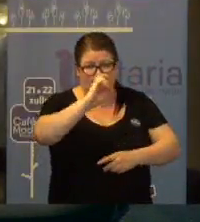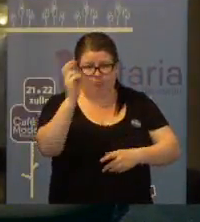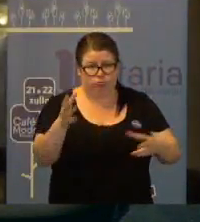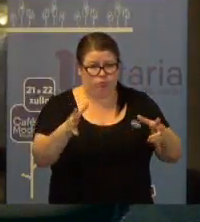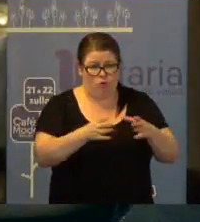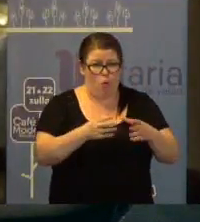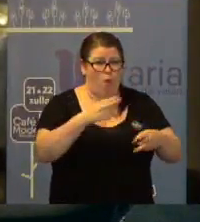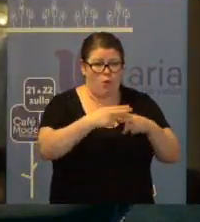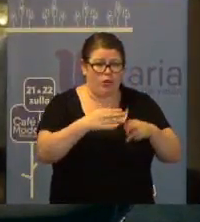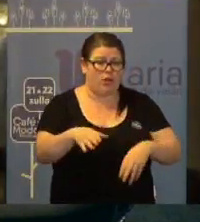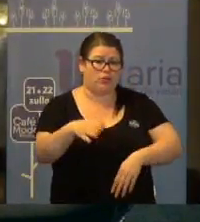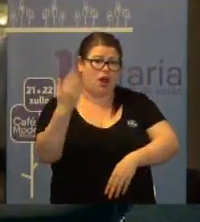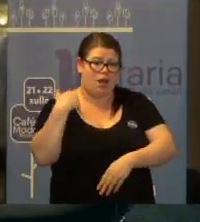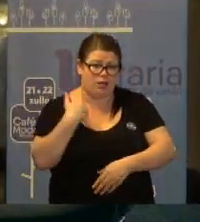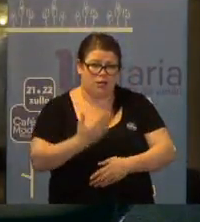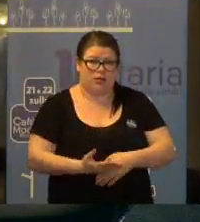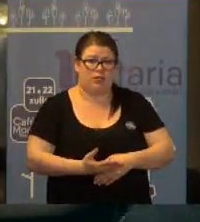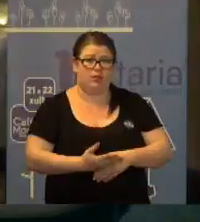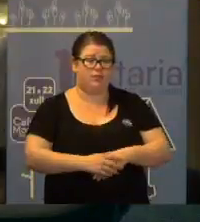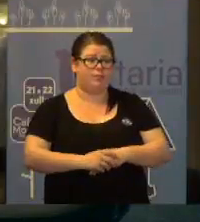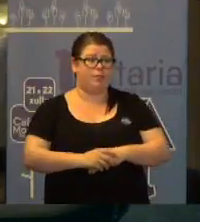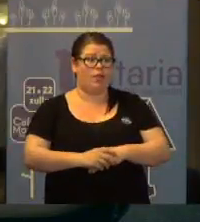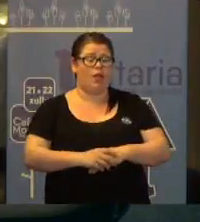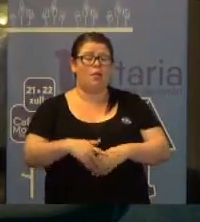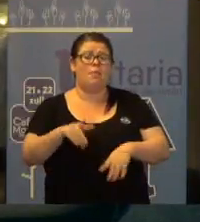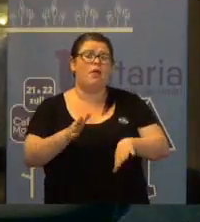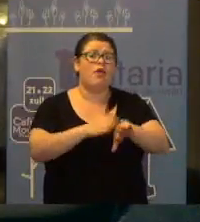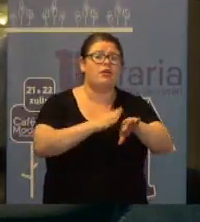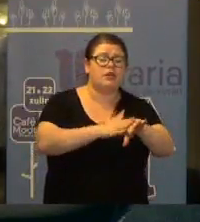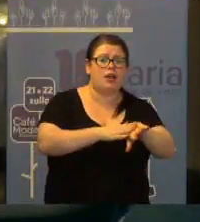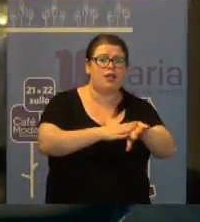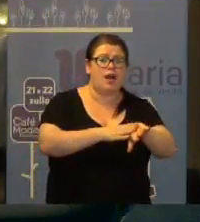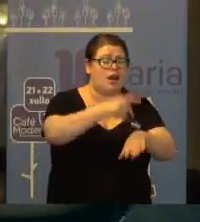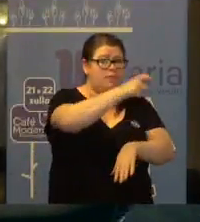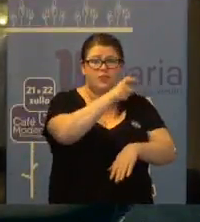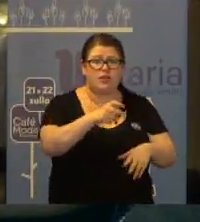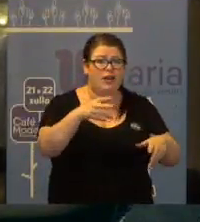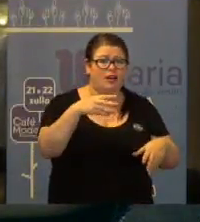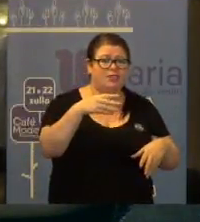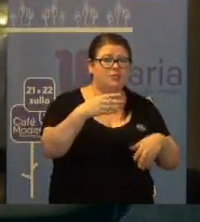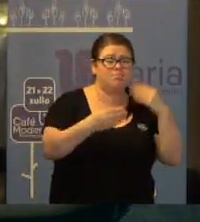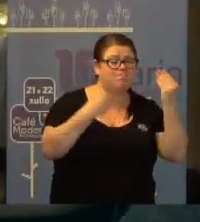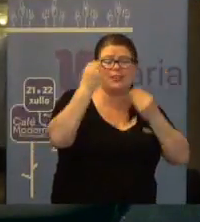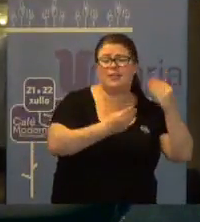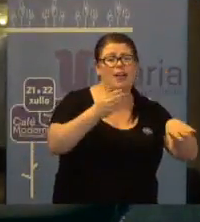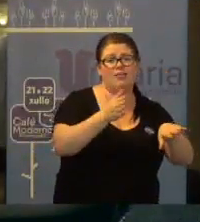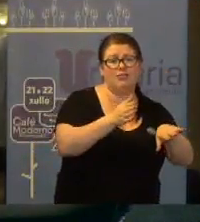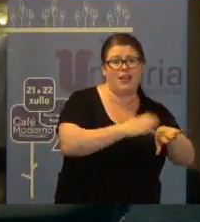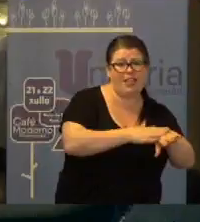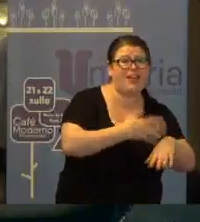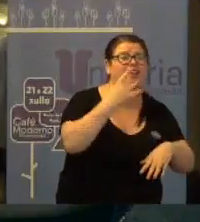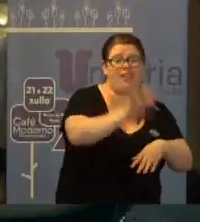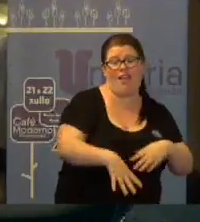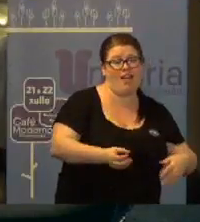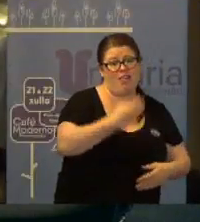forzas auxiliares que foron aparecendo ao longo do tempo. Pero a esquerda para xente é o PSOE. Se o situamos só no eixo nacional, para